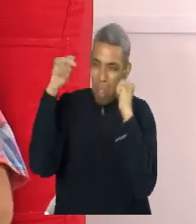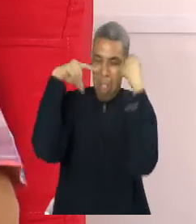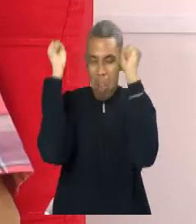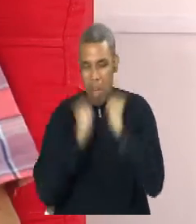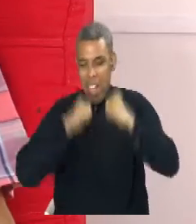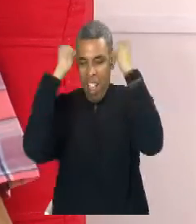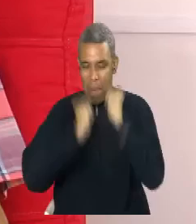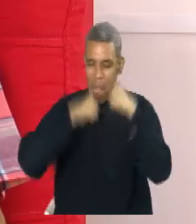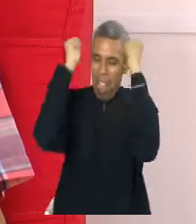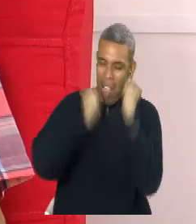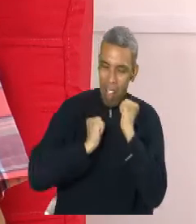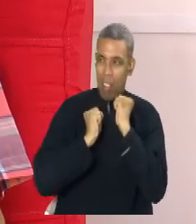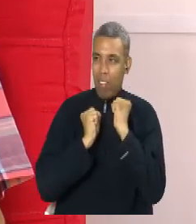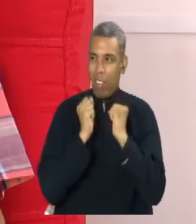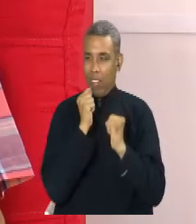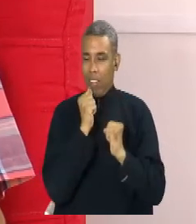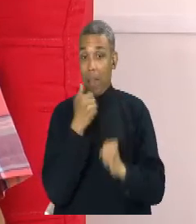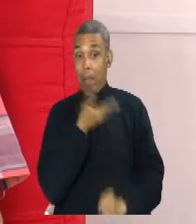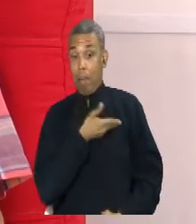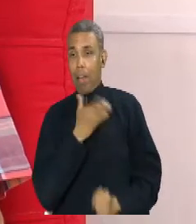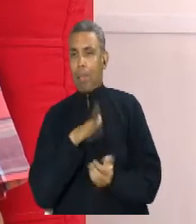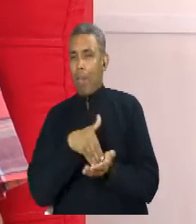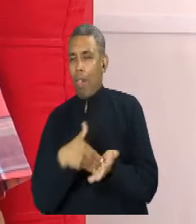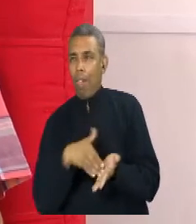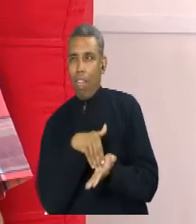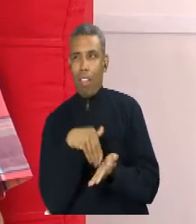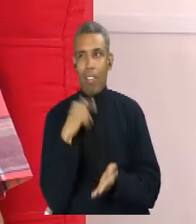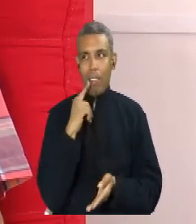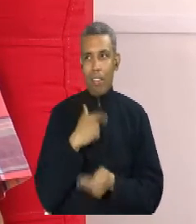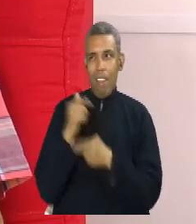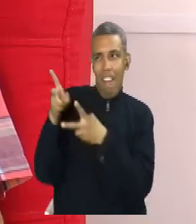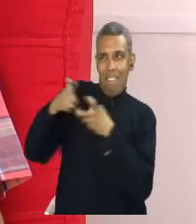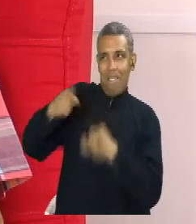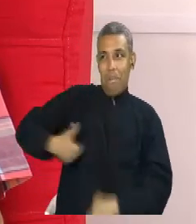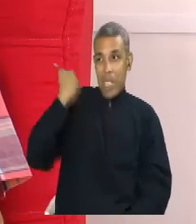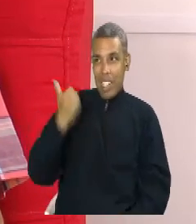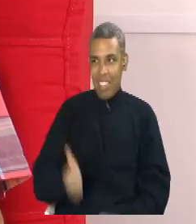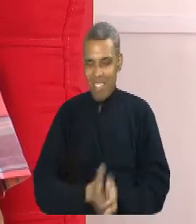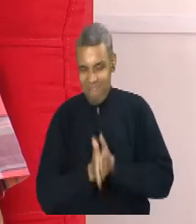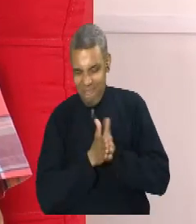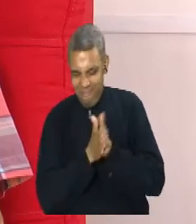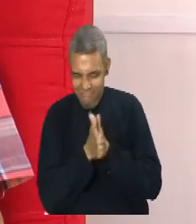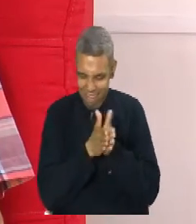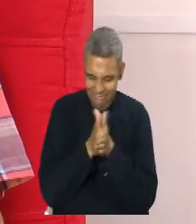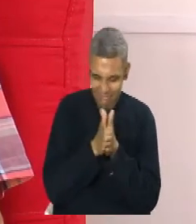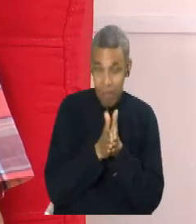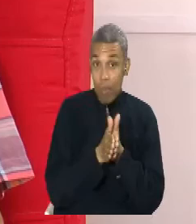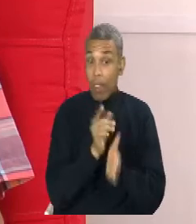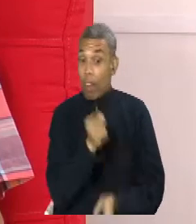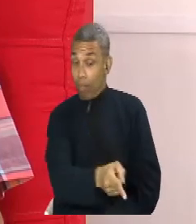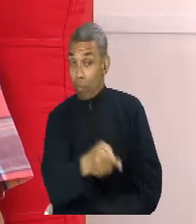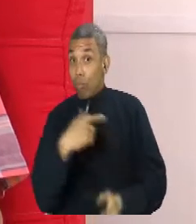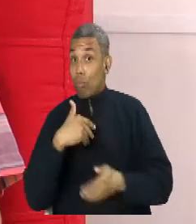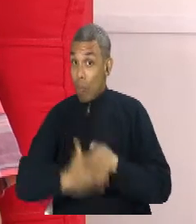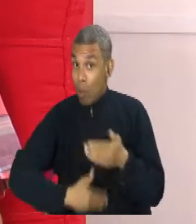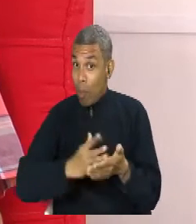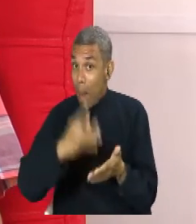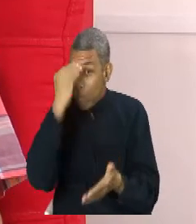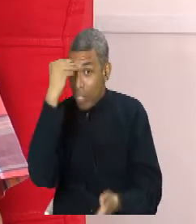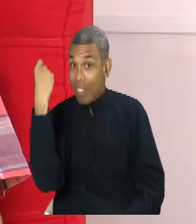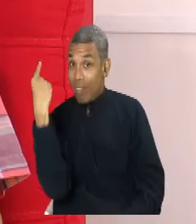lo premio isabel y se pase lo reclama de una no por ejemplo en este momento mi